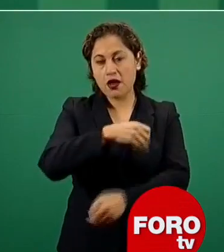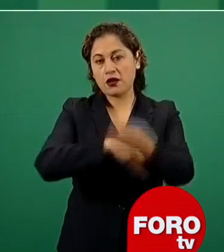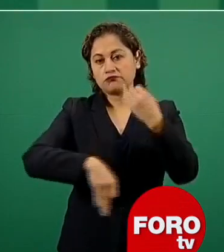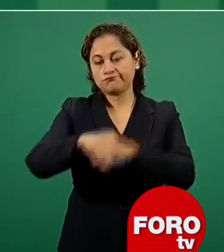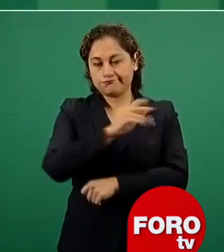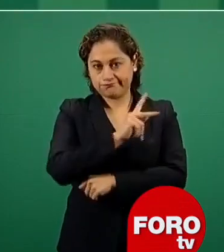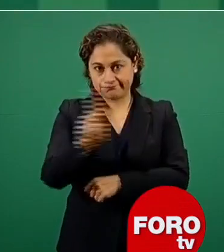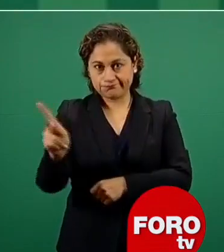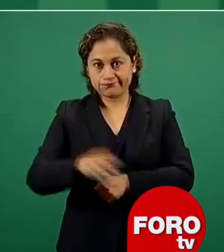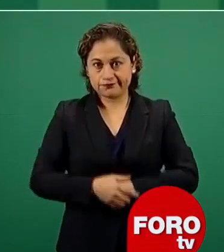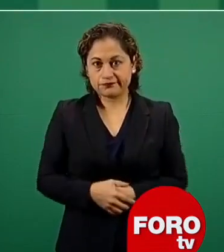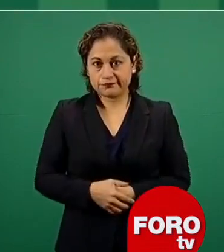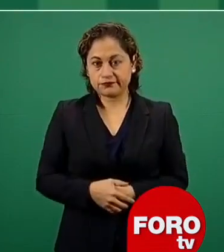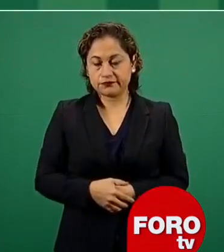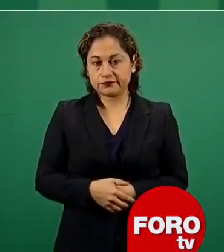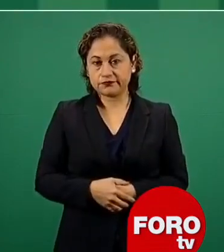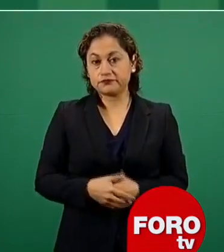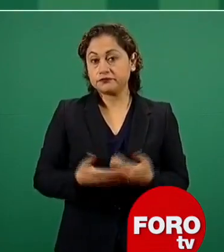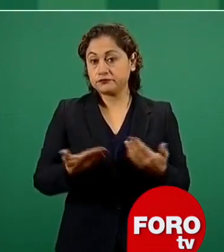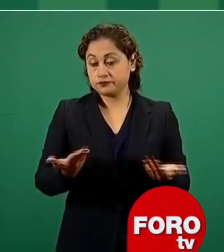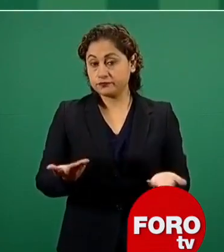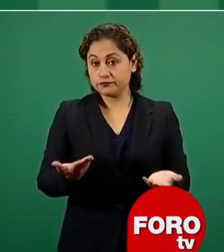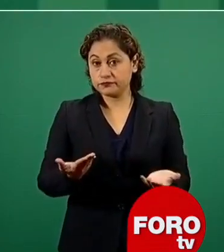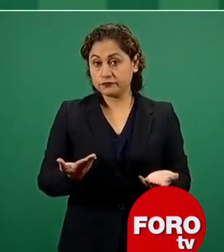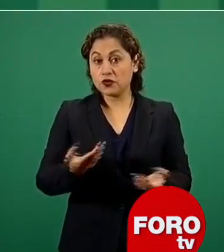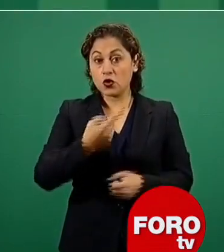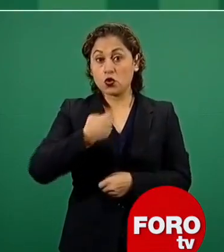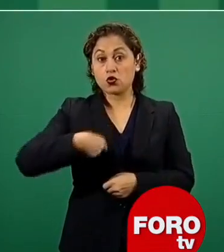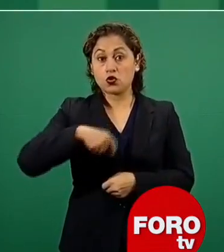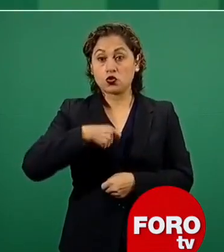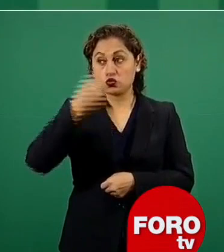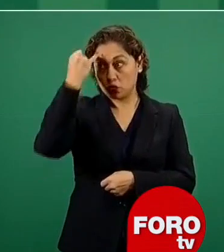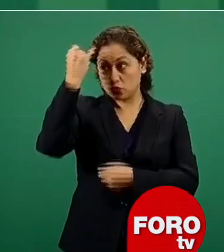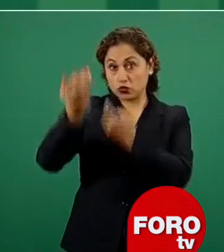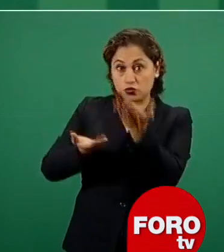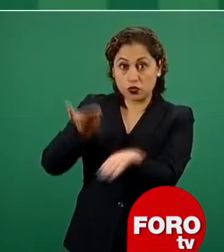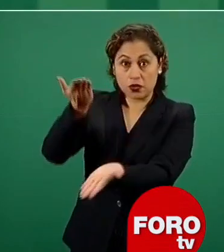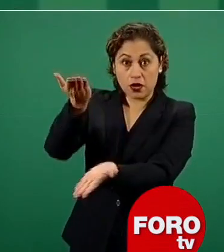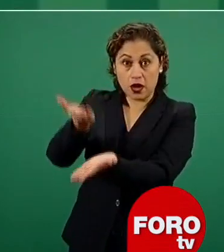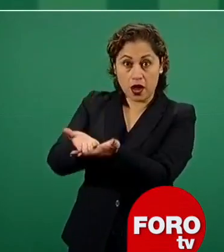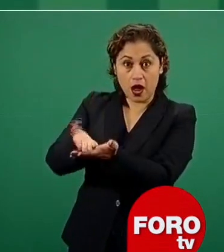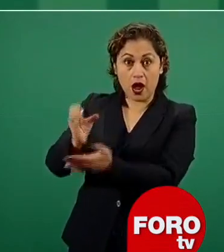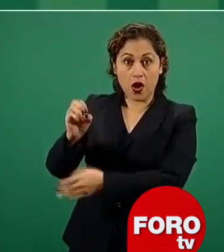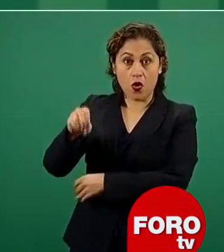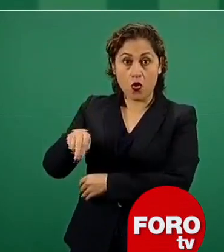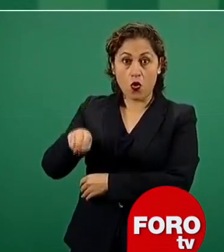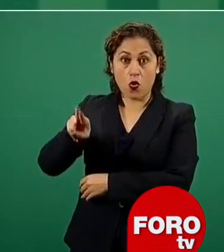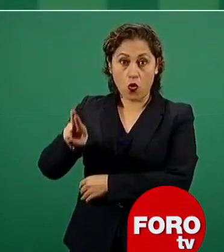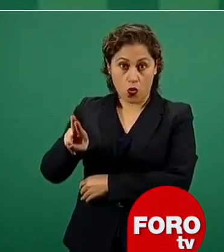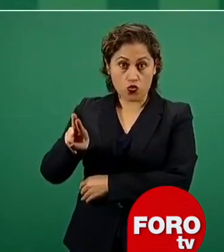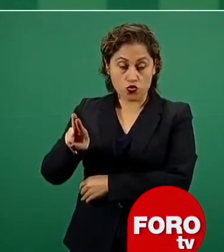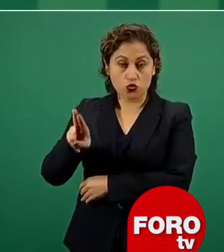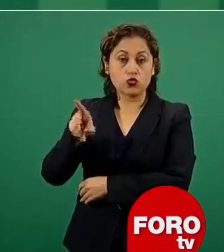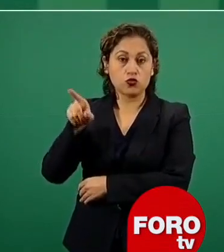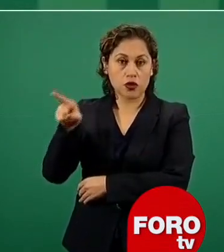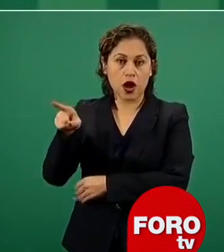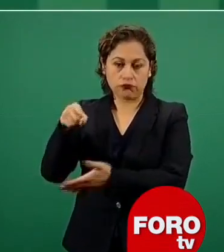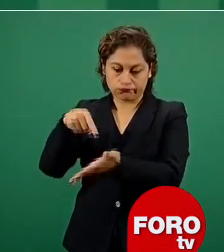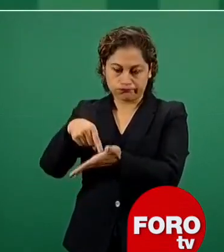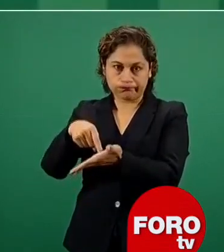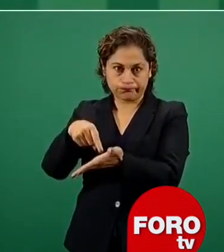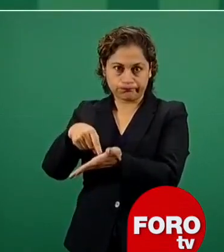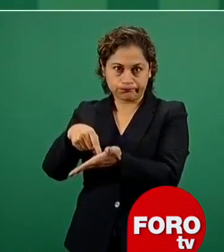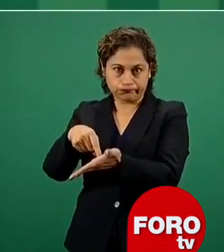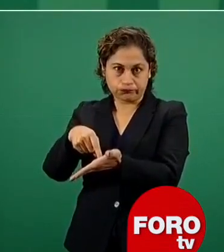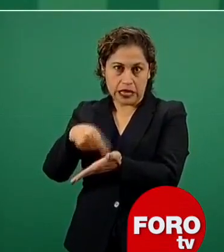La iniciativa que presentamos en la ONU va en ese sentido. Fue